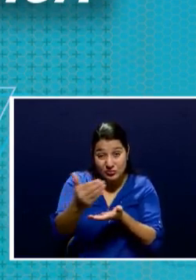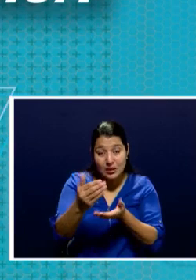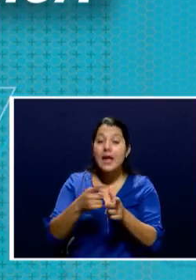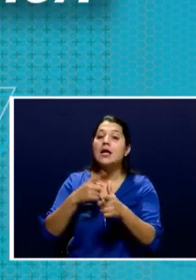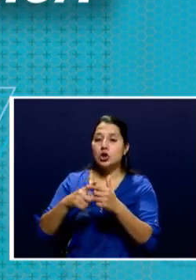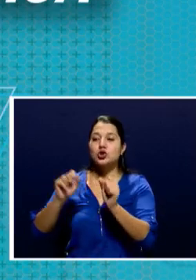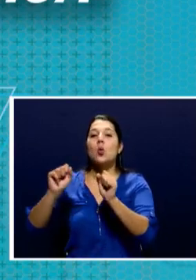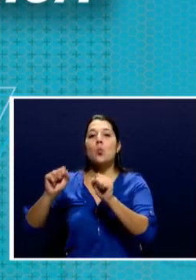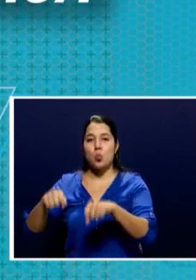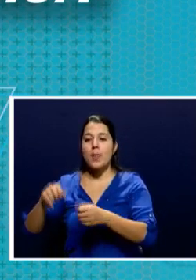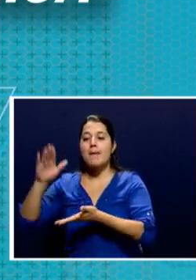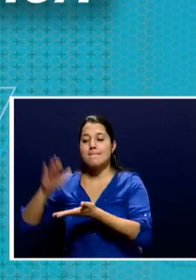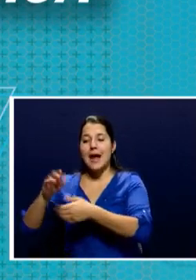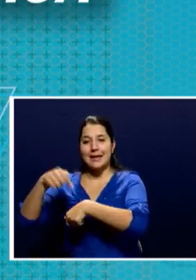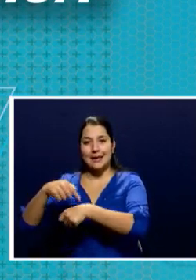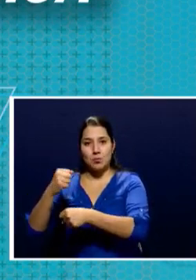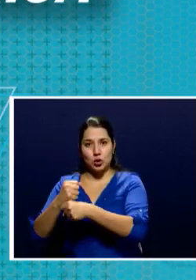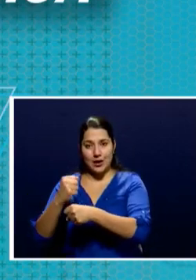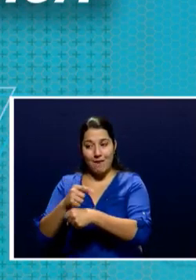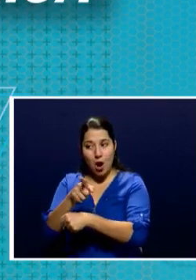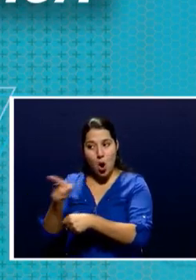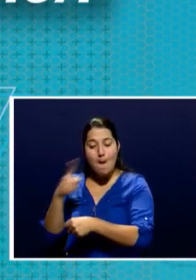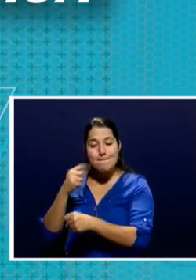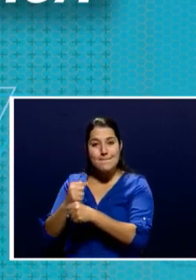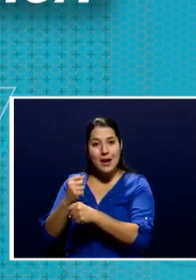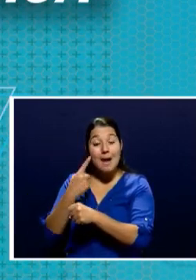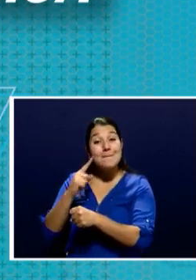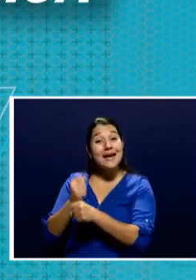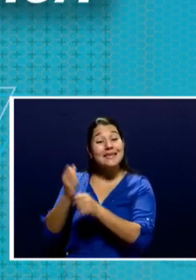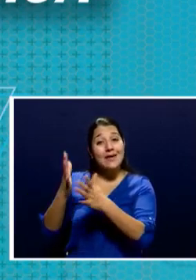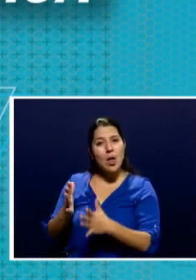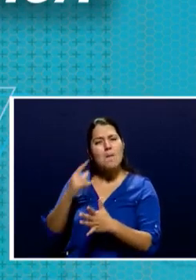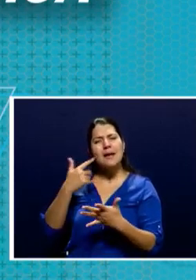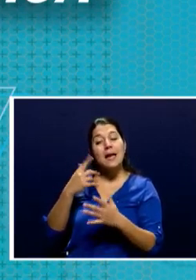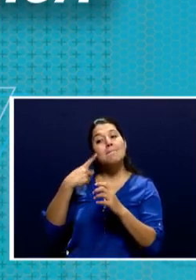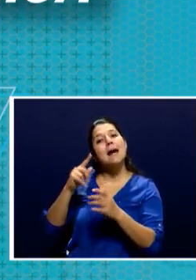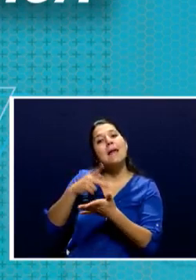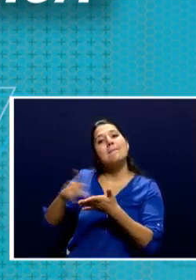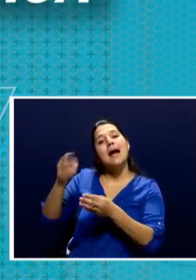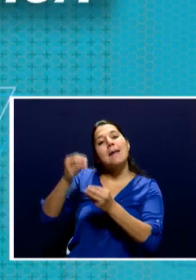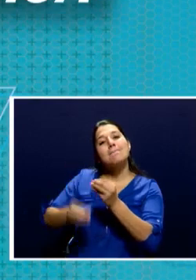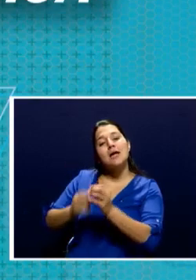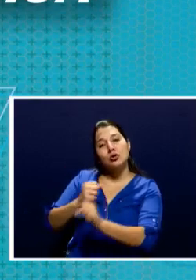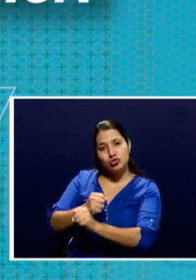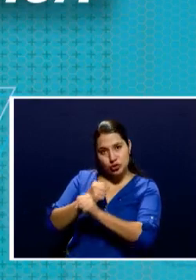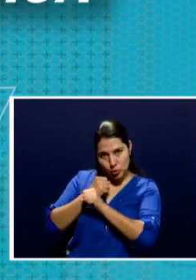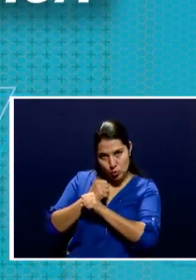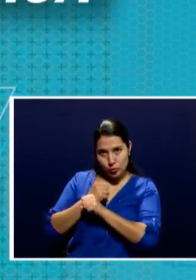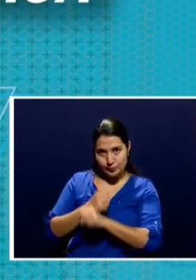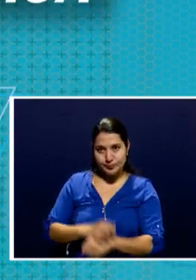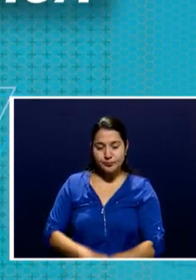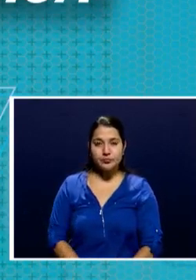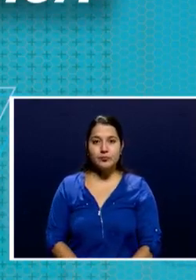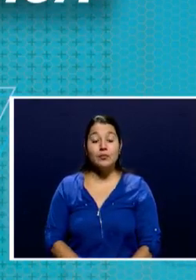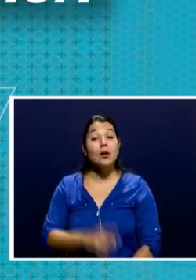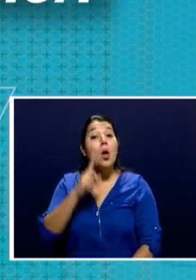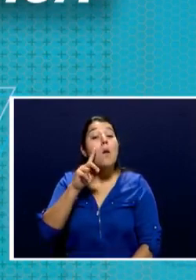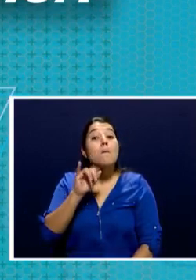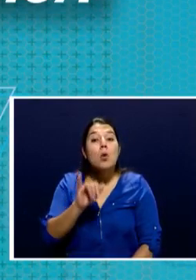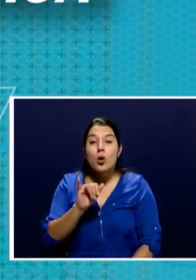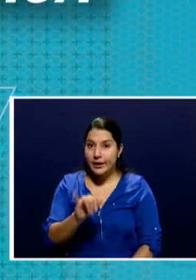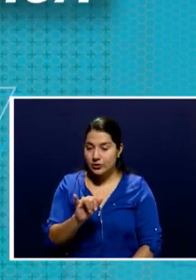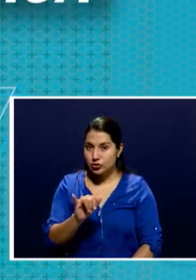una disminución de hasta del 60% en adelante pueden aplicar una reducción del 75%. Por eso puede